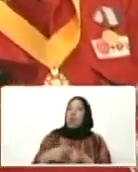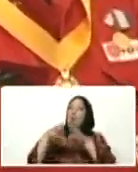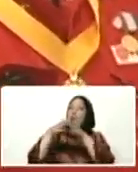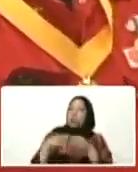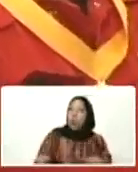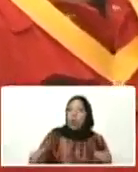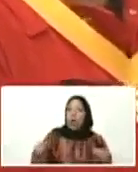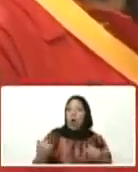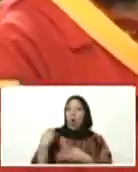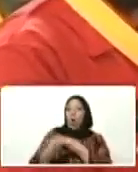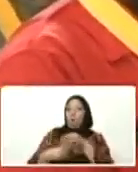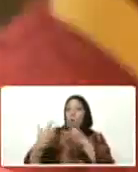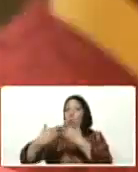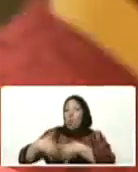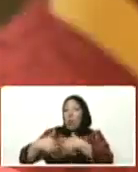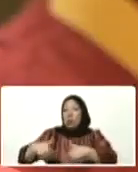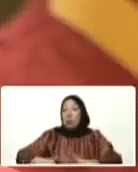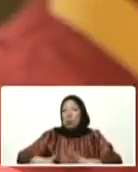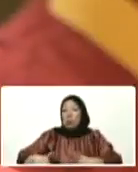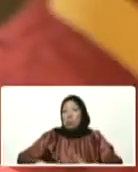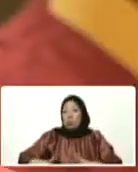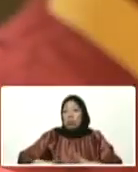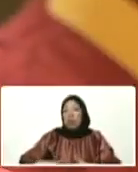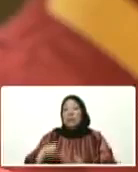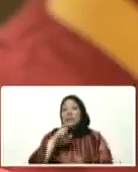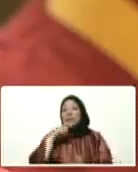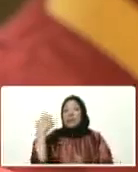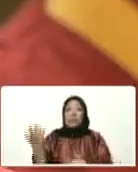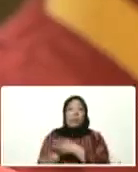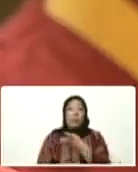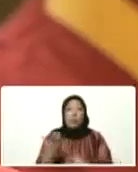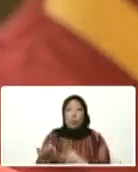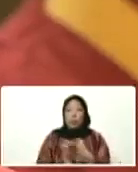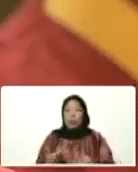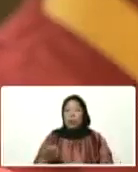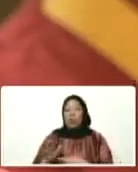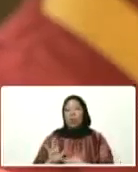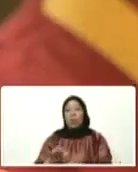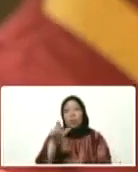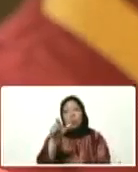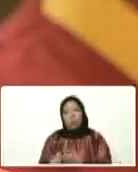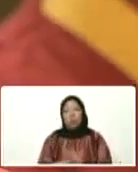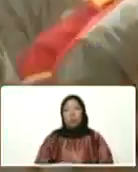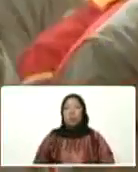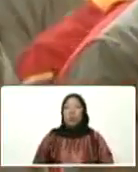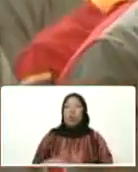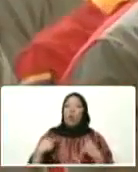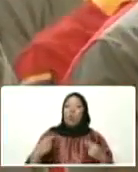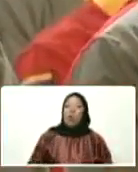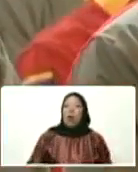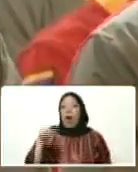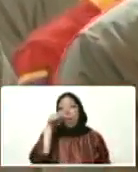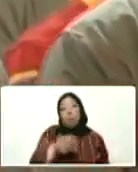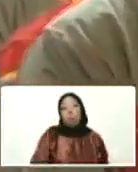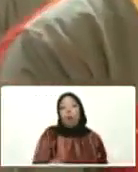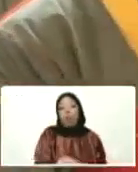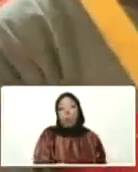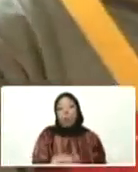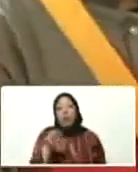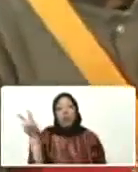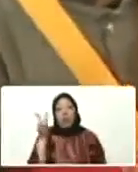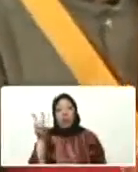esta refinería que sufrió este incendio, y justamente también lo referimos. Es el humanismo del pueblo